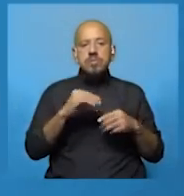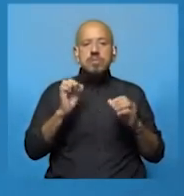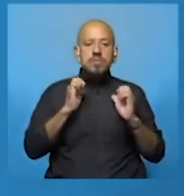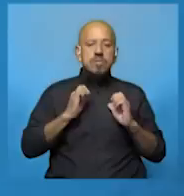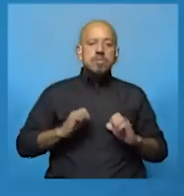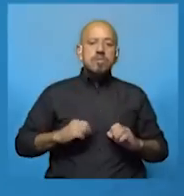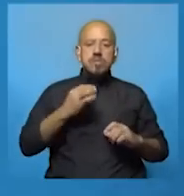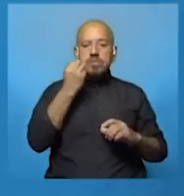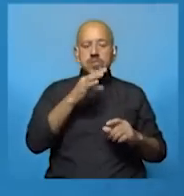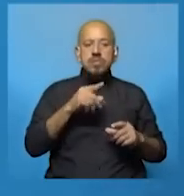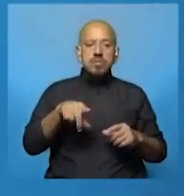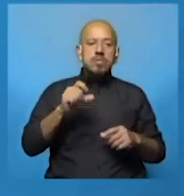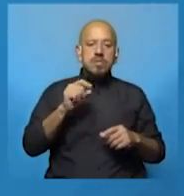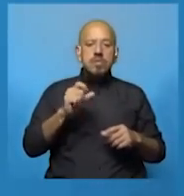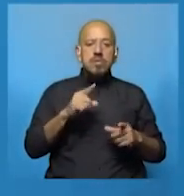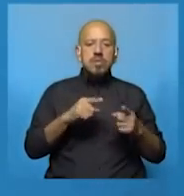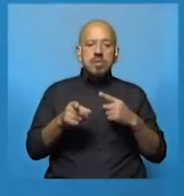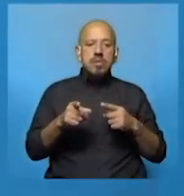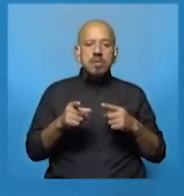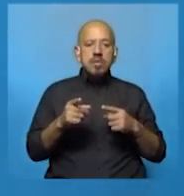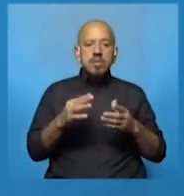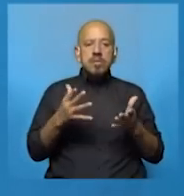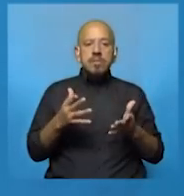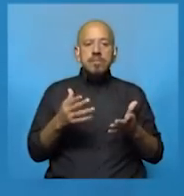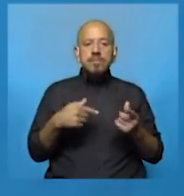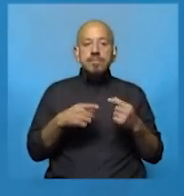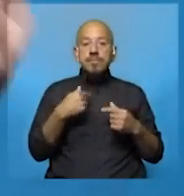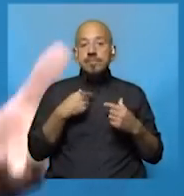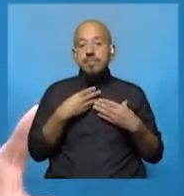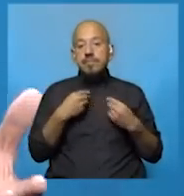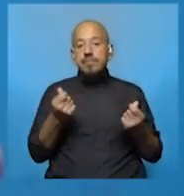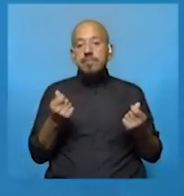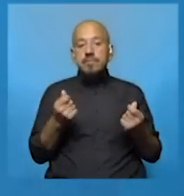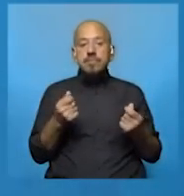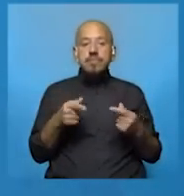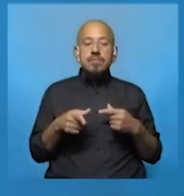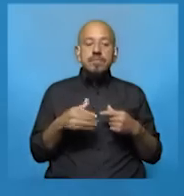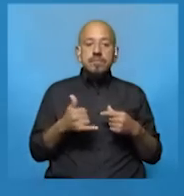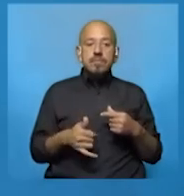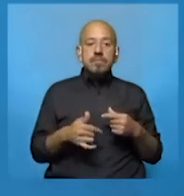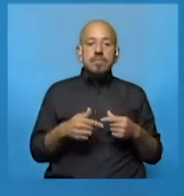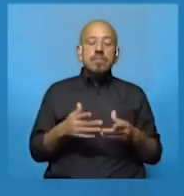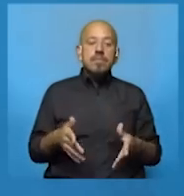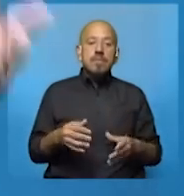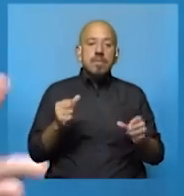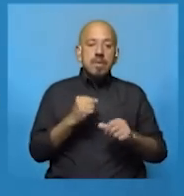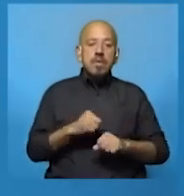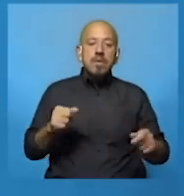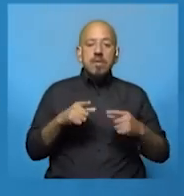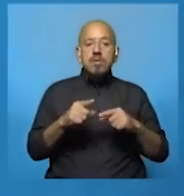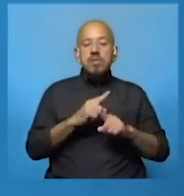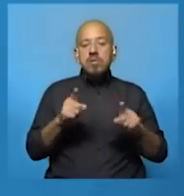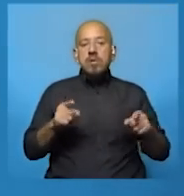que esto es bueno lo que es malo esta estructura emocional de aquello que sentimos que tiene que ser así las cosas o que no puede ser que no podemos